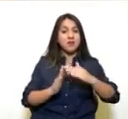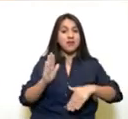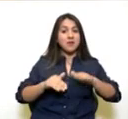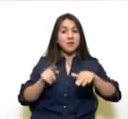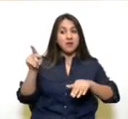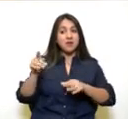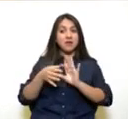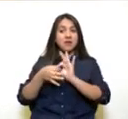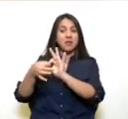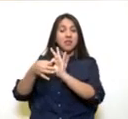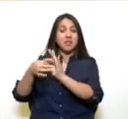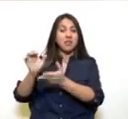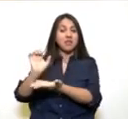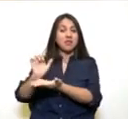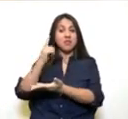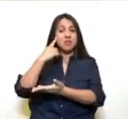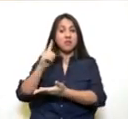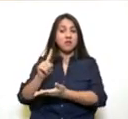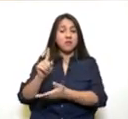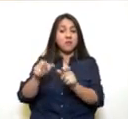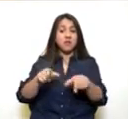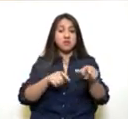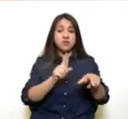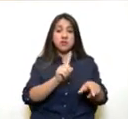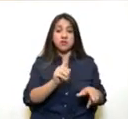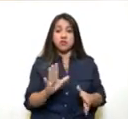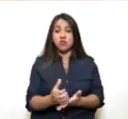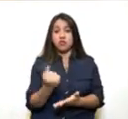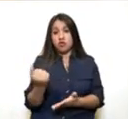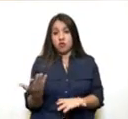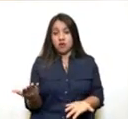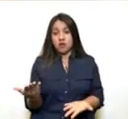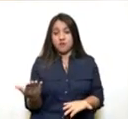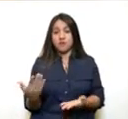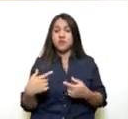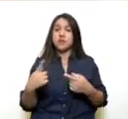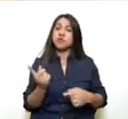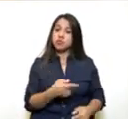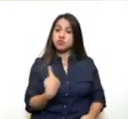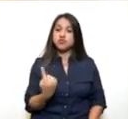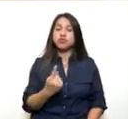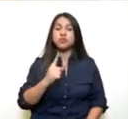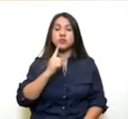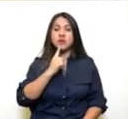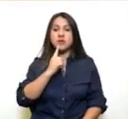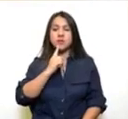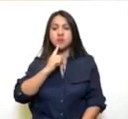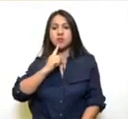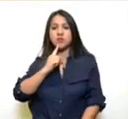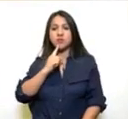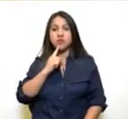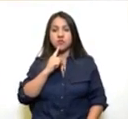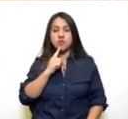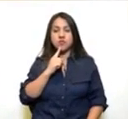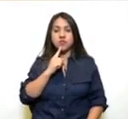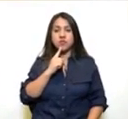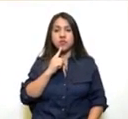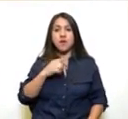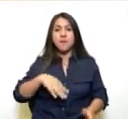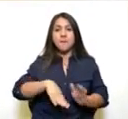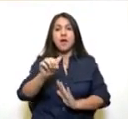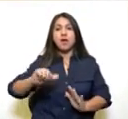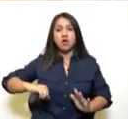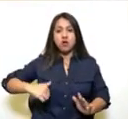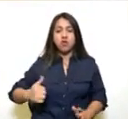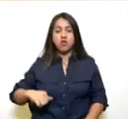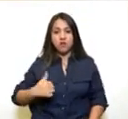pero hay gente que no lo logra nosotros tenemos cada día más jóvenes que